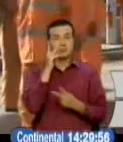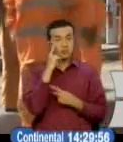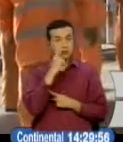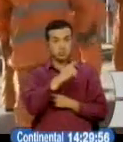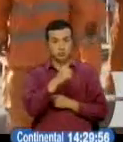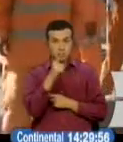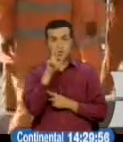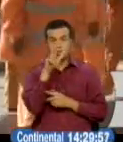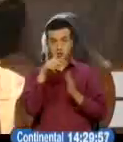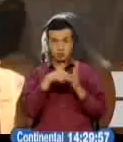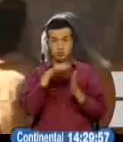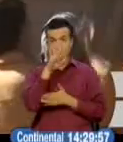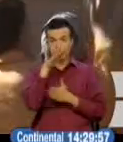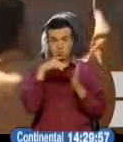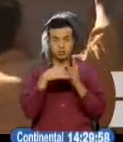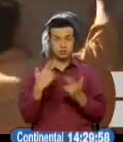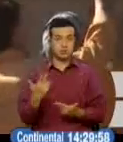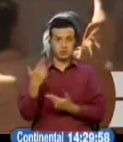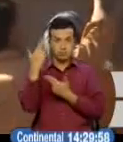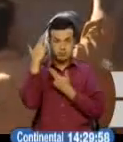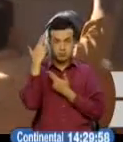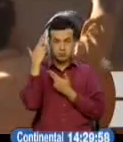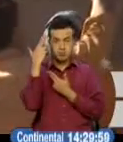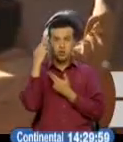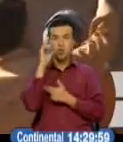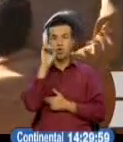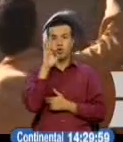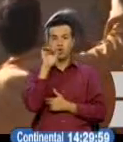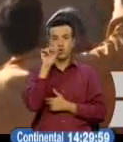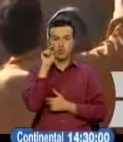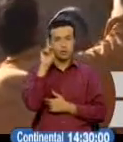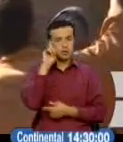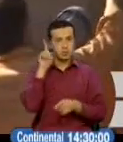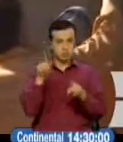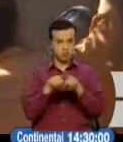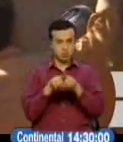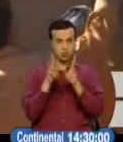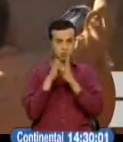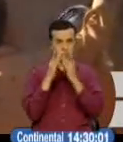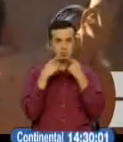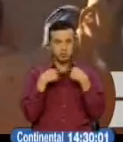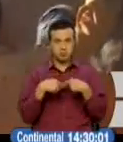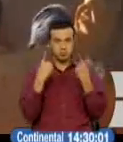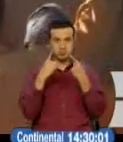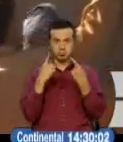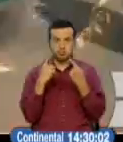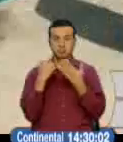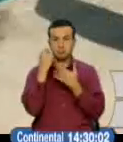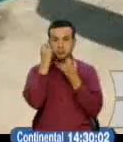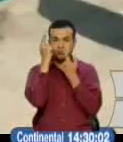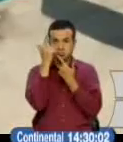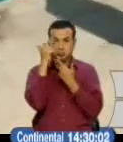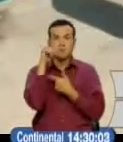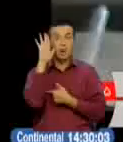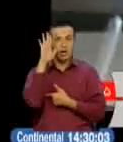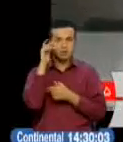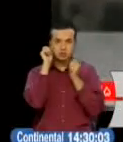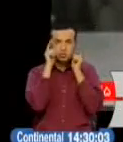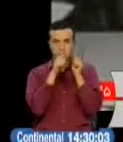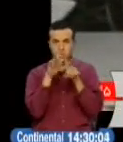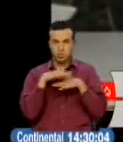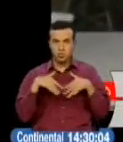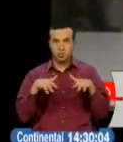enviar entre 3.000 y 5.000 soldados y la OTAN acordó en su última cumbre reforzar la misión en Afganistán.